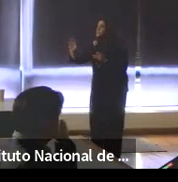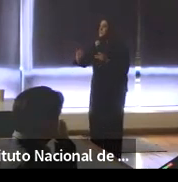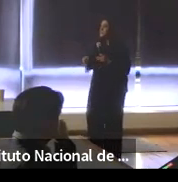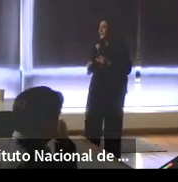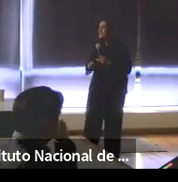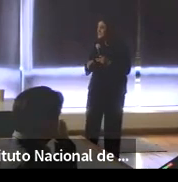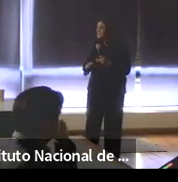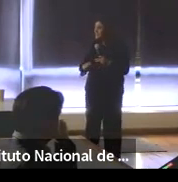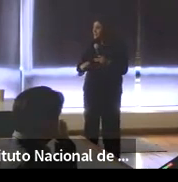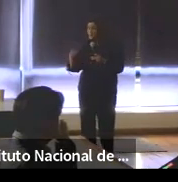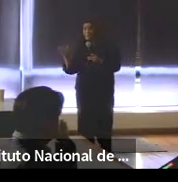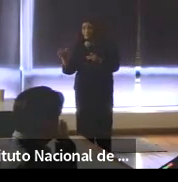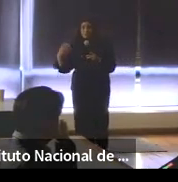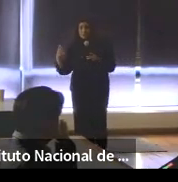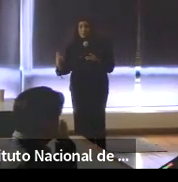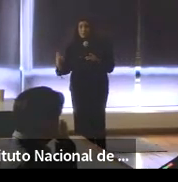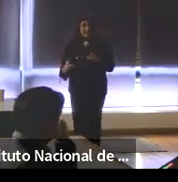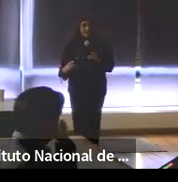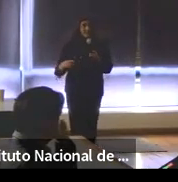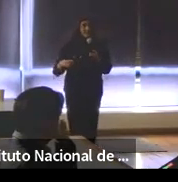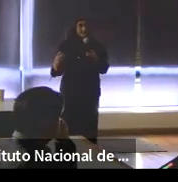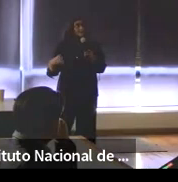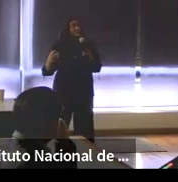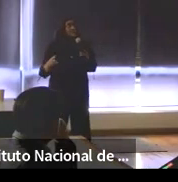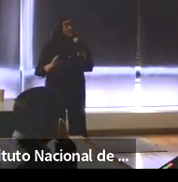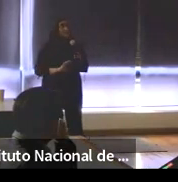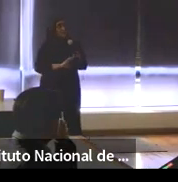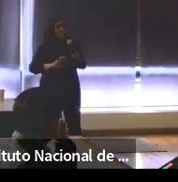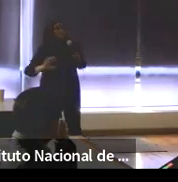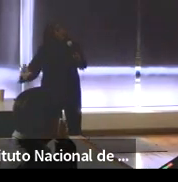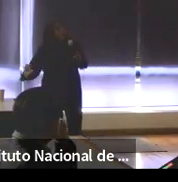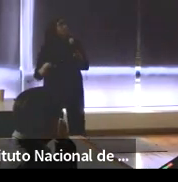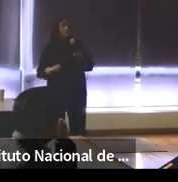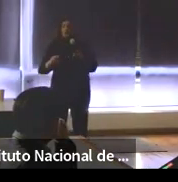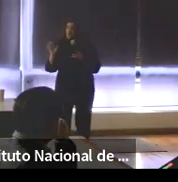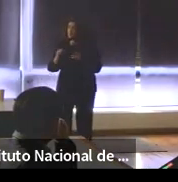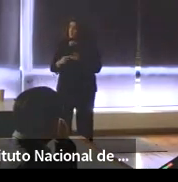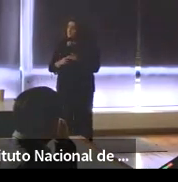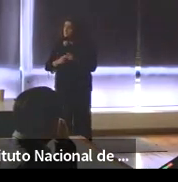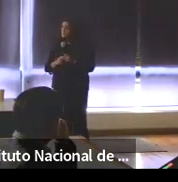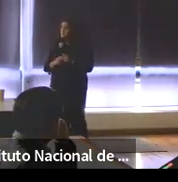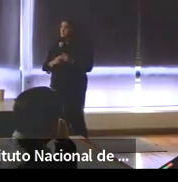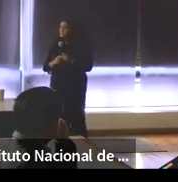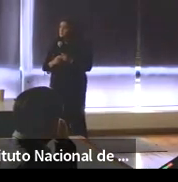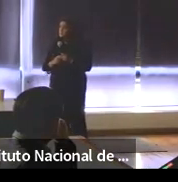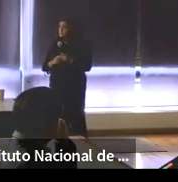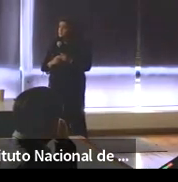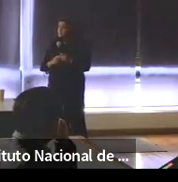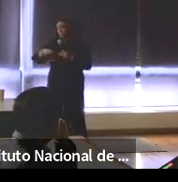no funciona por qué Porque es un enfoque que simplemente hace un lado el conflicto